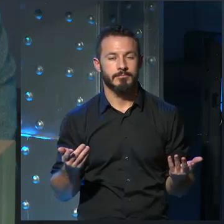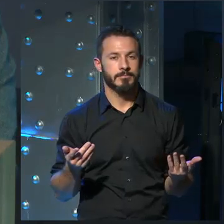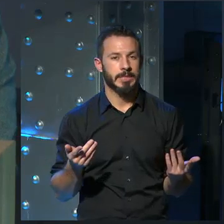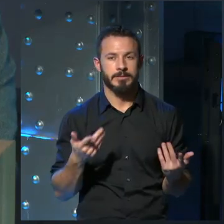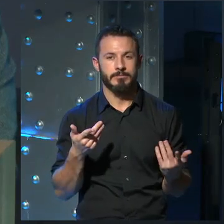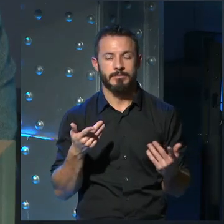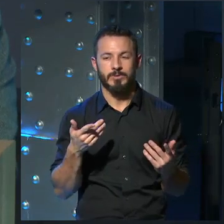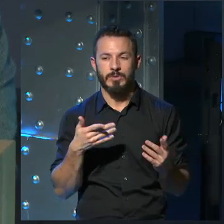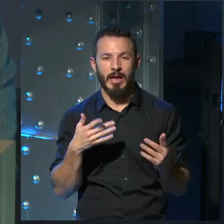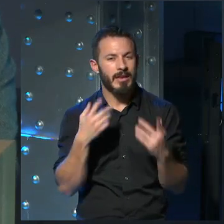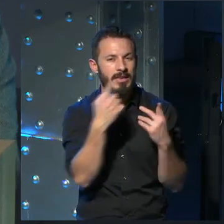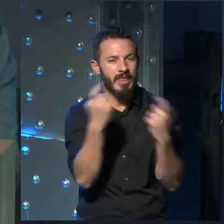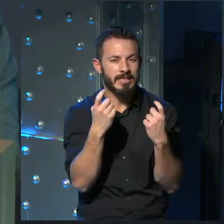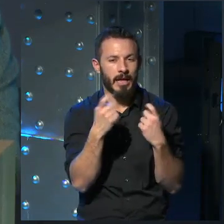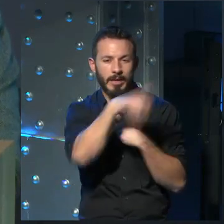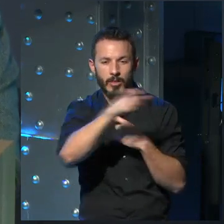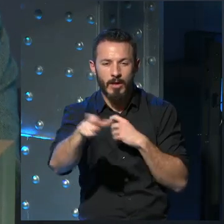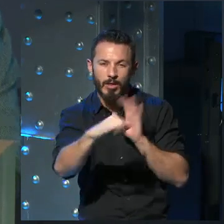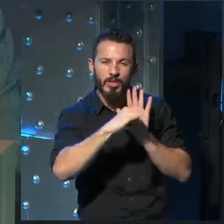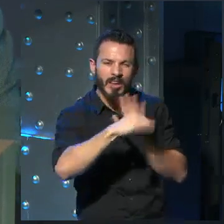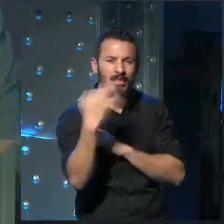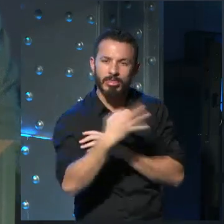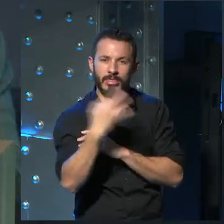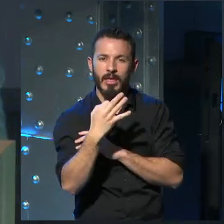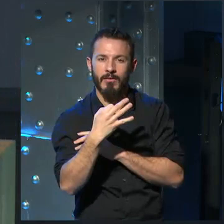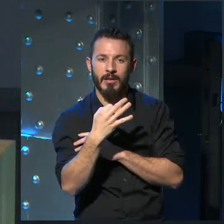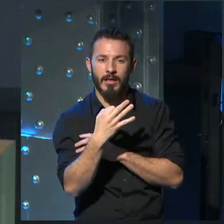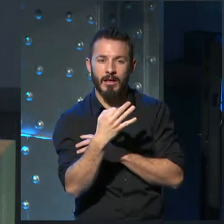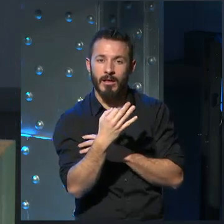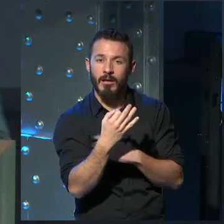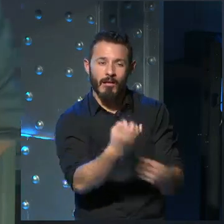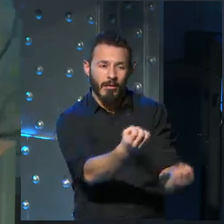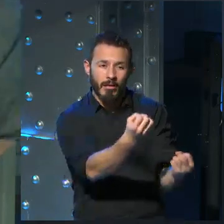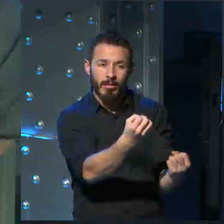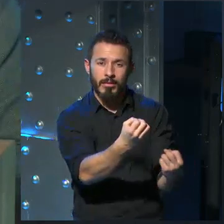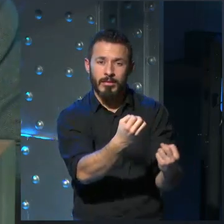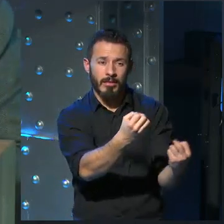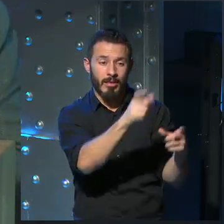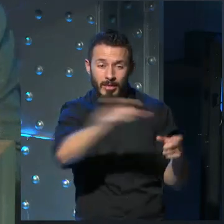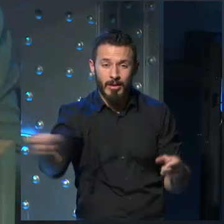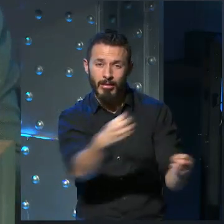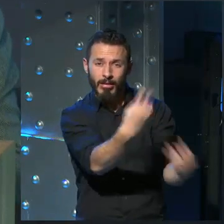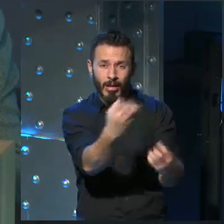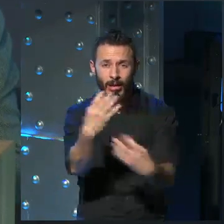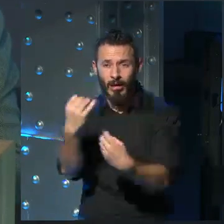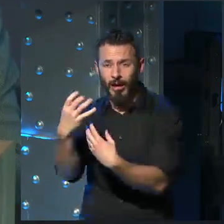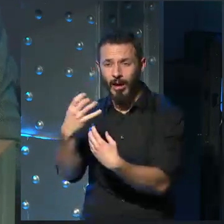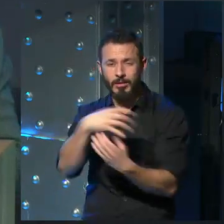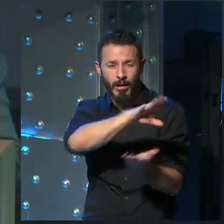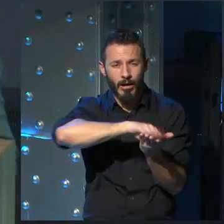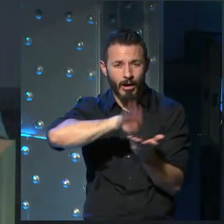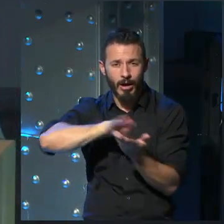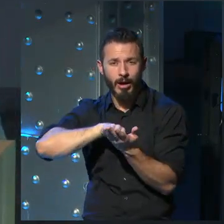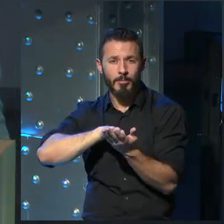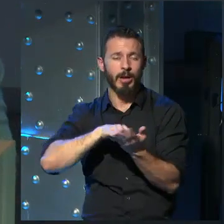una necesidad de estar cerca del ciudadano, trabajar con los datos que nos está facilitando la ciudadanía y hacer un proceso continuo